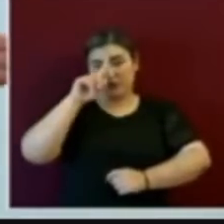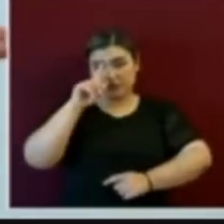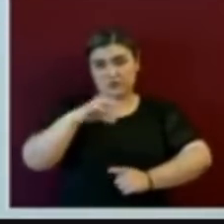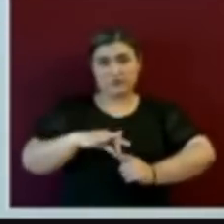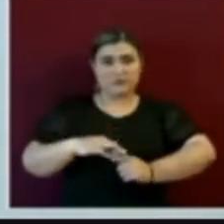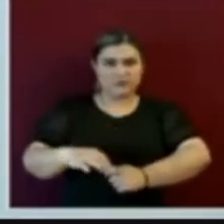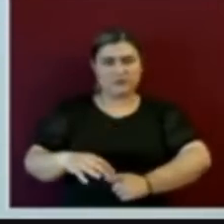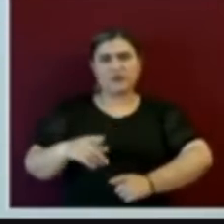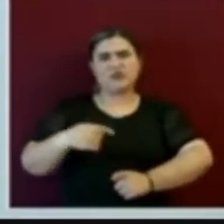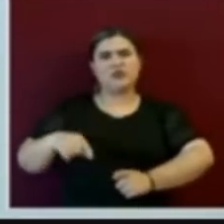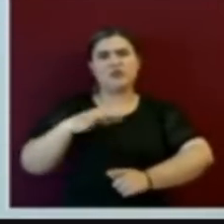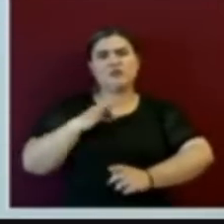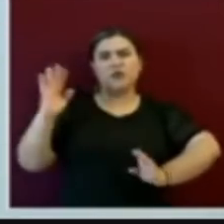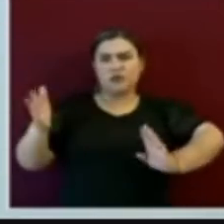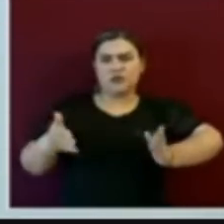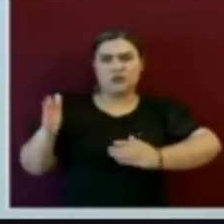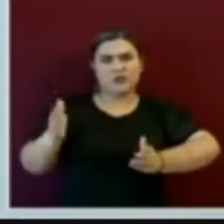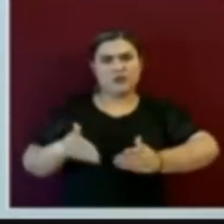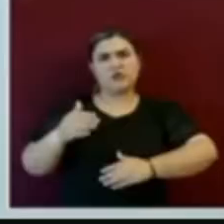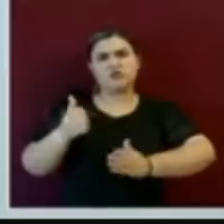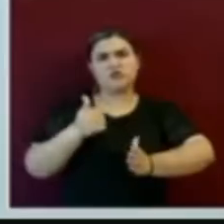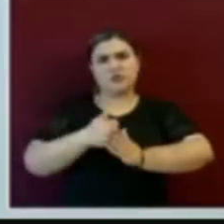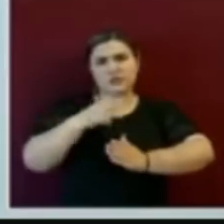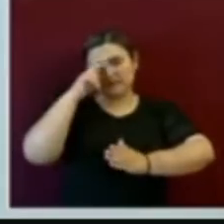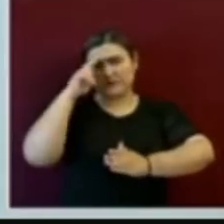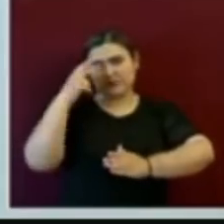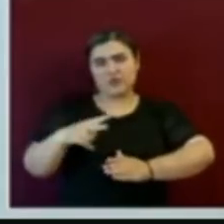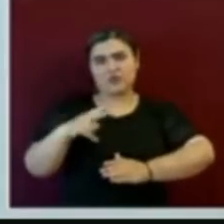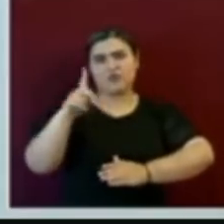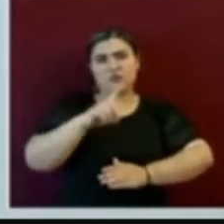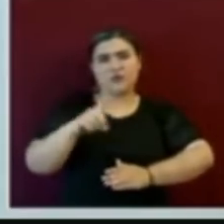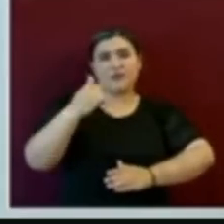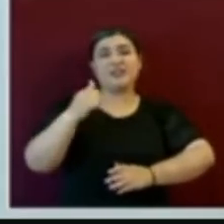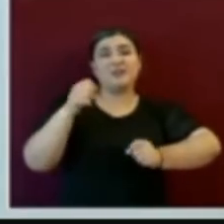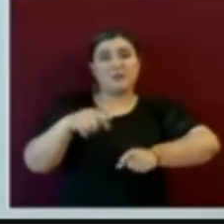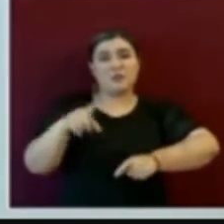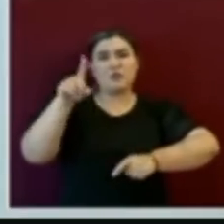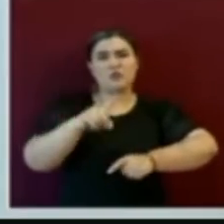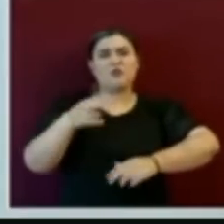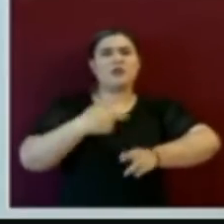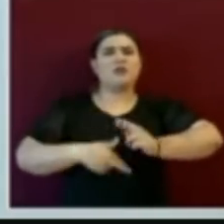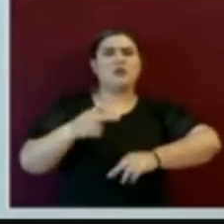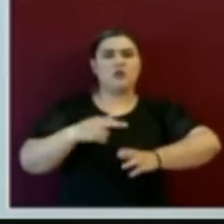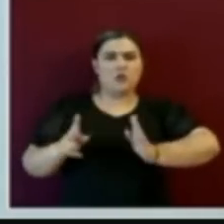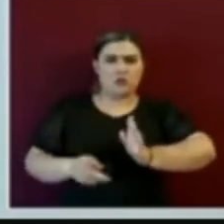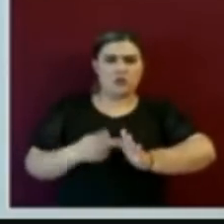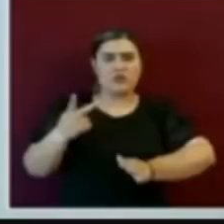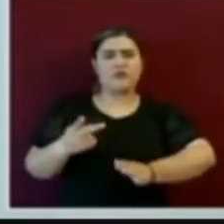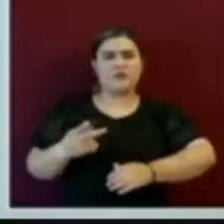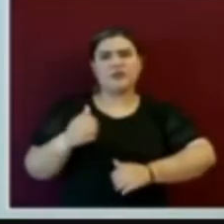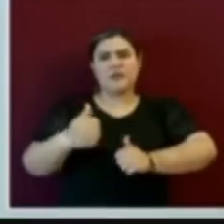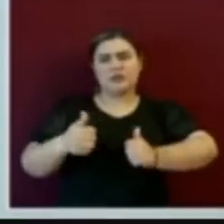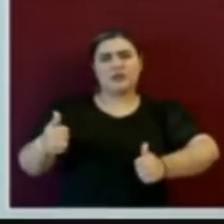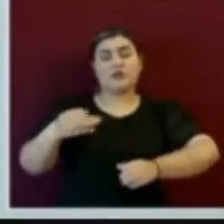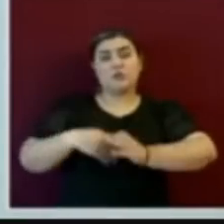puedan llegar a la Ciudad de México el domingo y retirarse el mismo domingo. A las